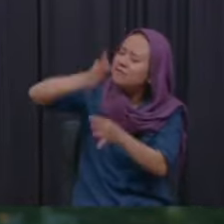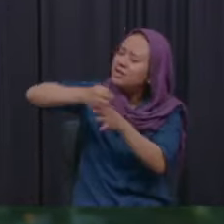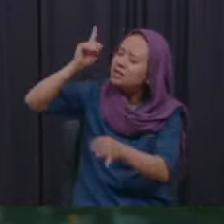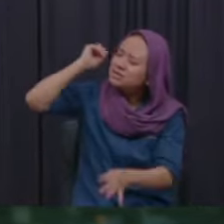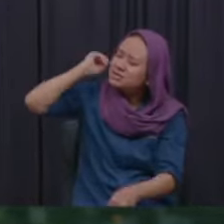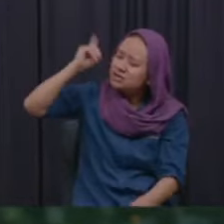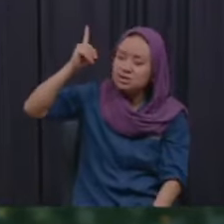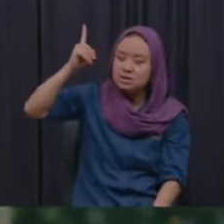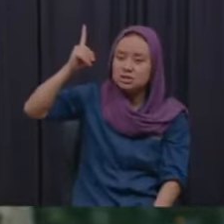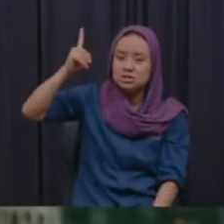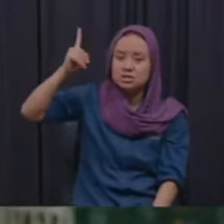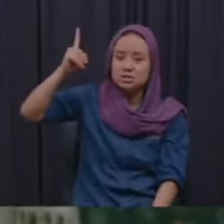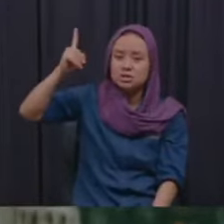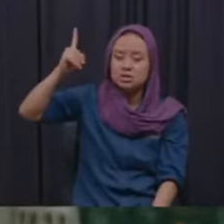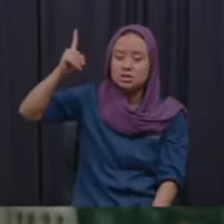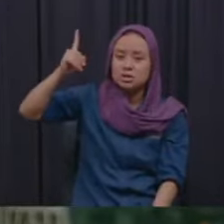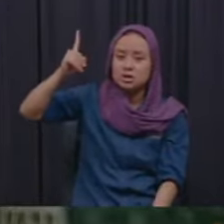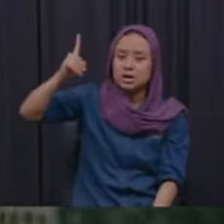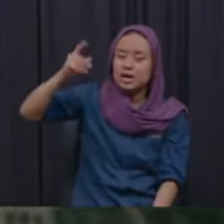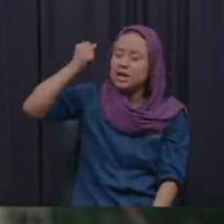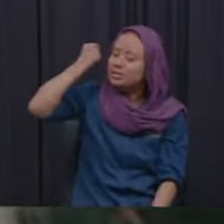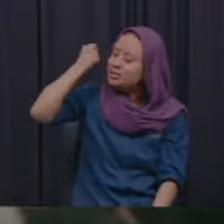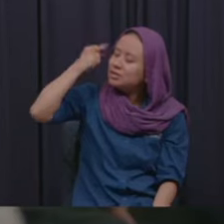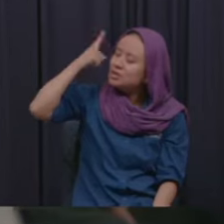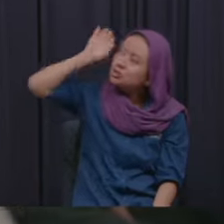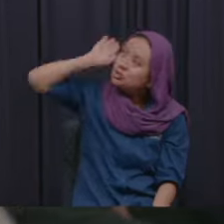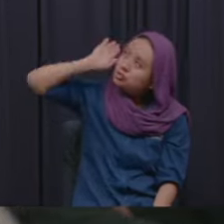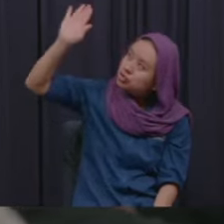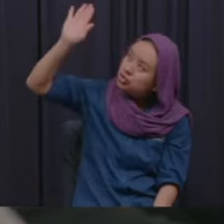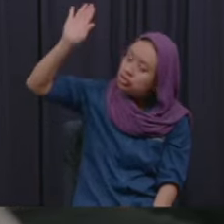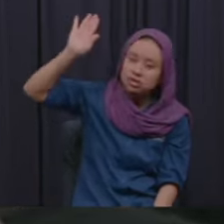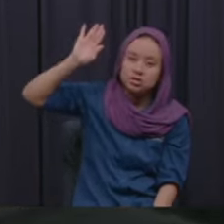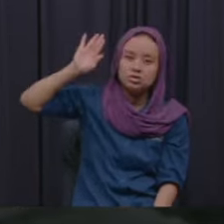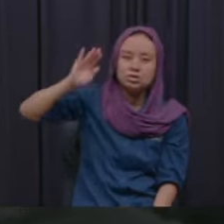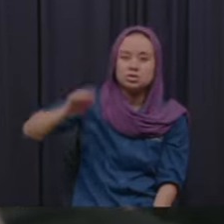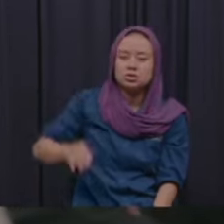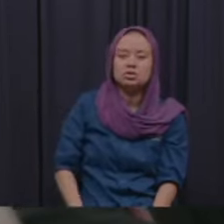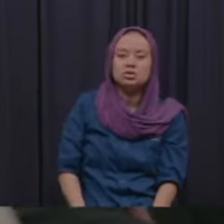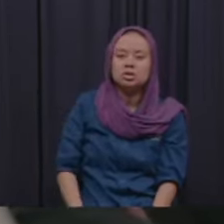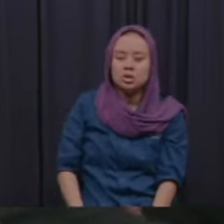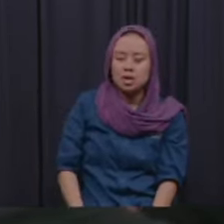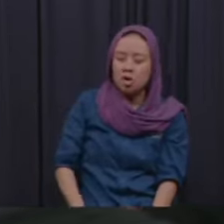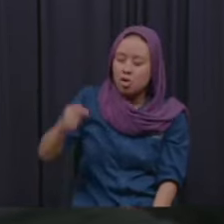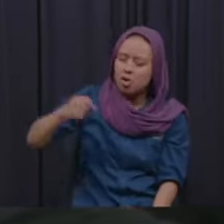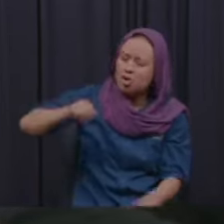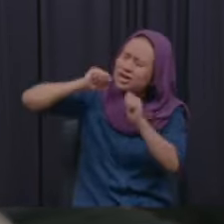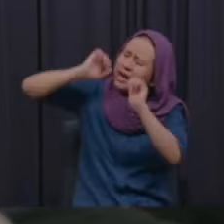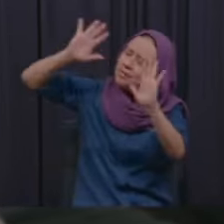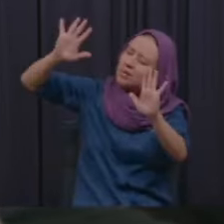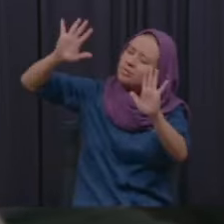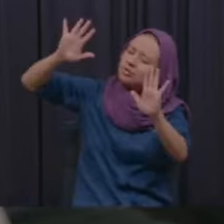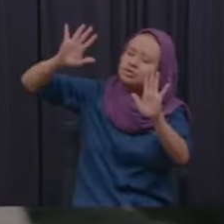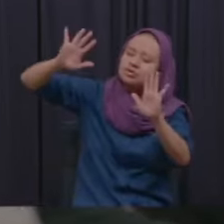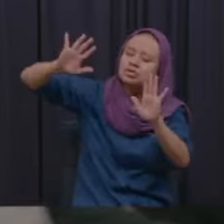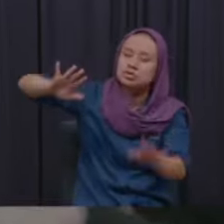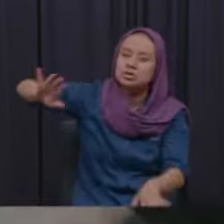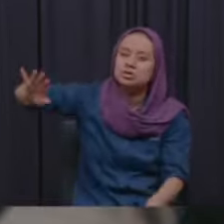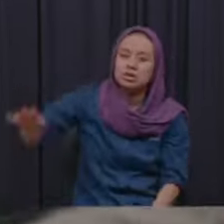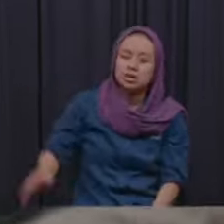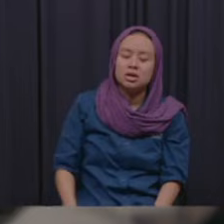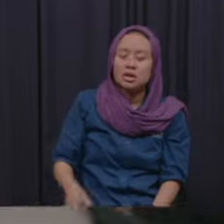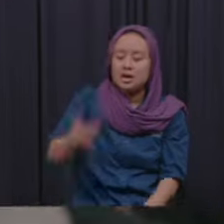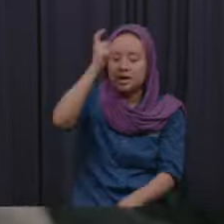tuyo, esté el discernimiento que viene de lo alto. Así clamamos y creemos que